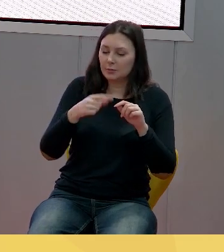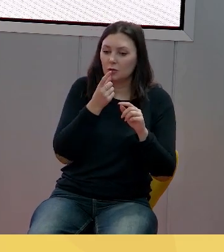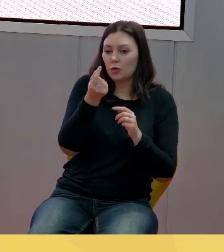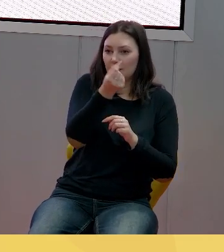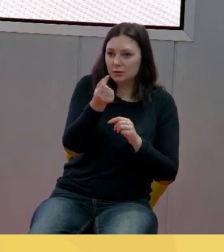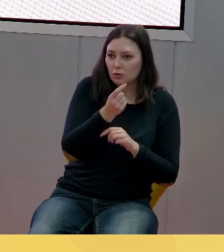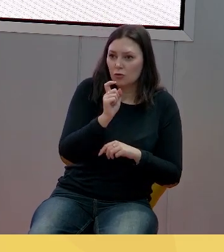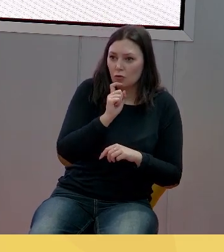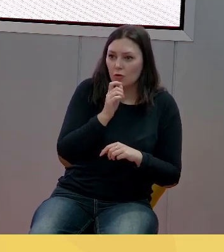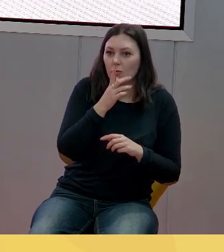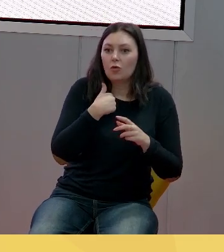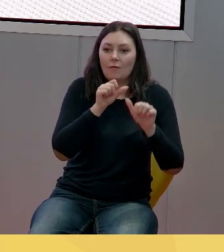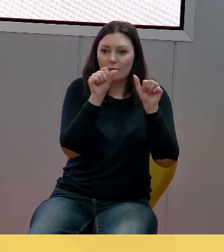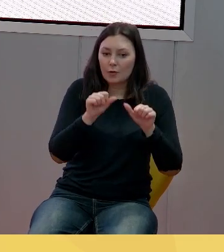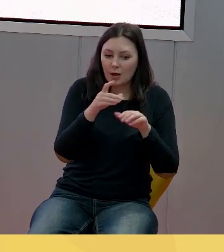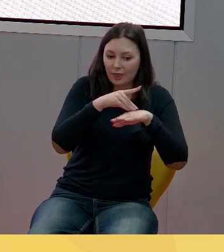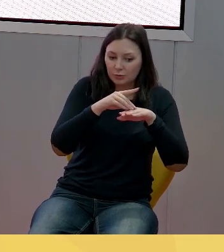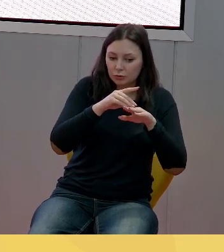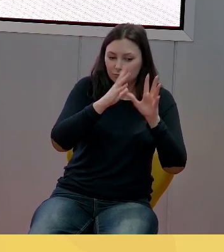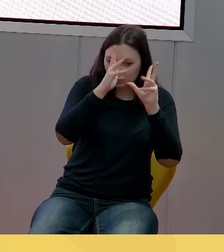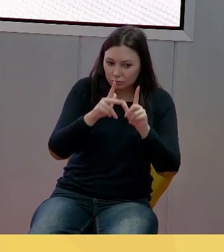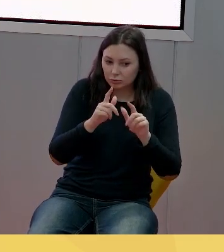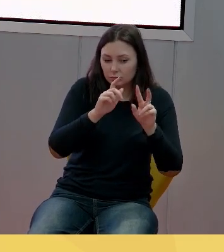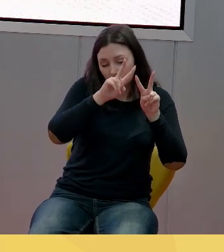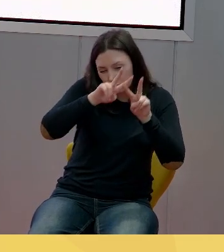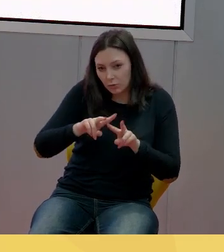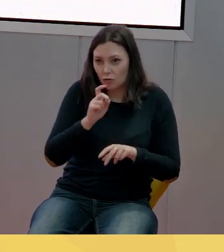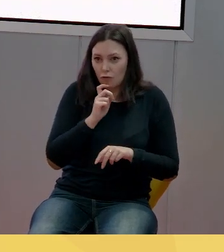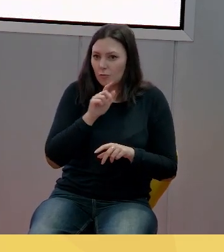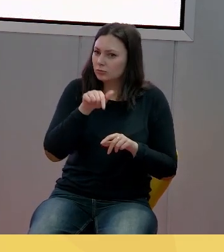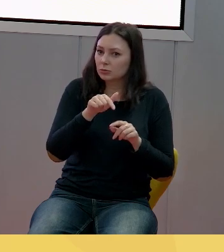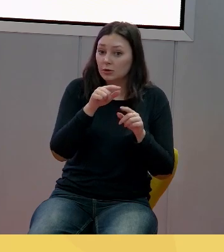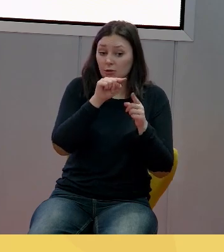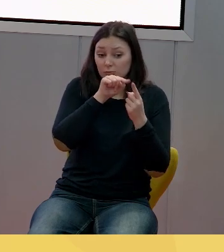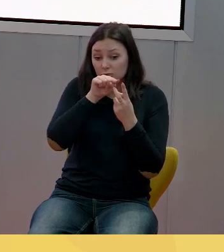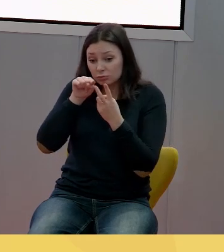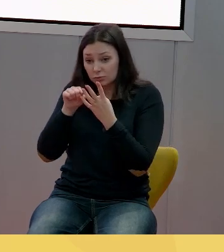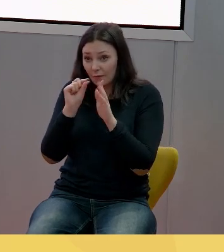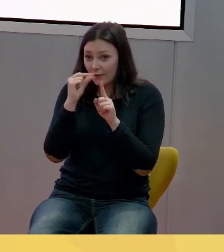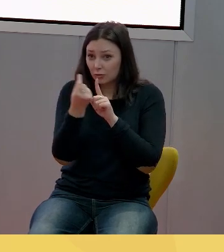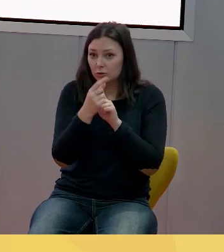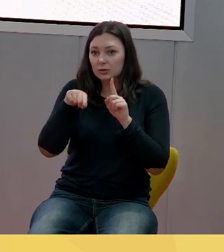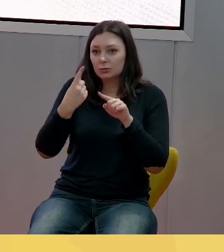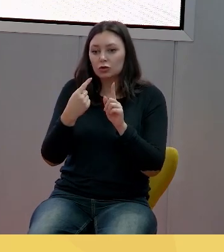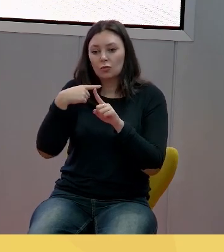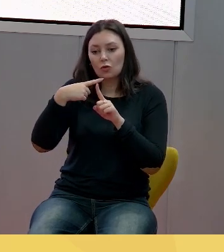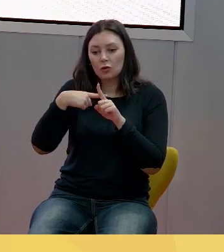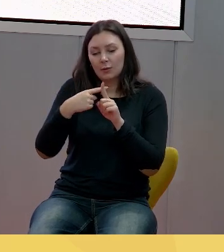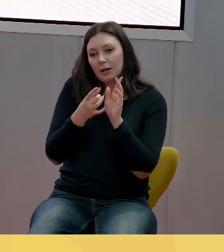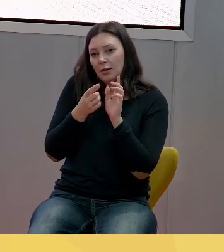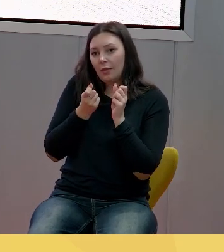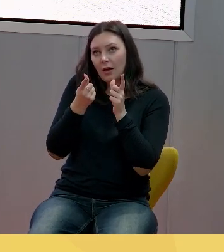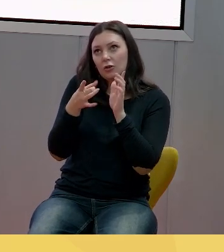se analiza los datos, y al final emiten una conclusión en base a todos los estudios que sí que han admitido, ¿no?